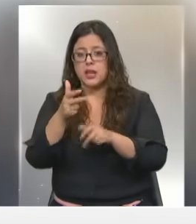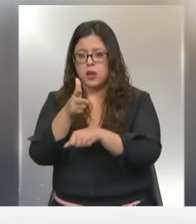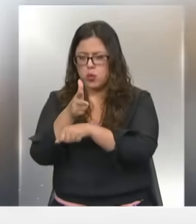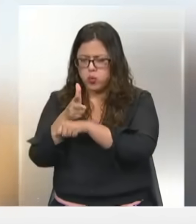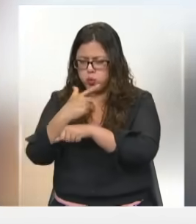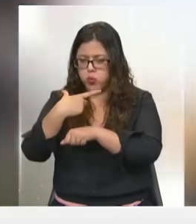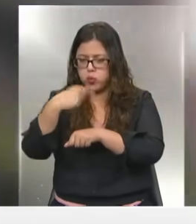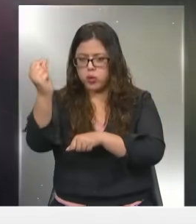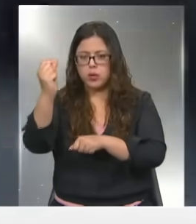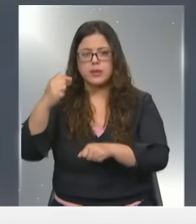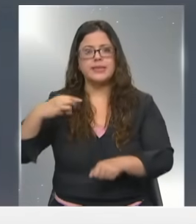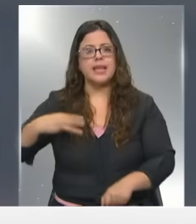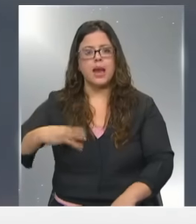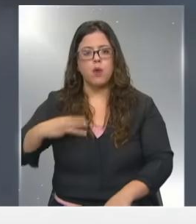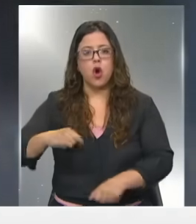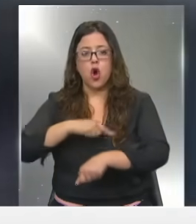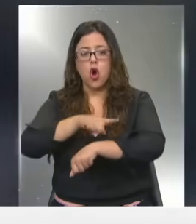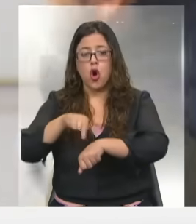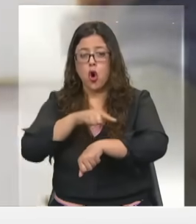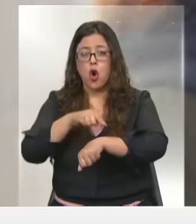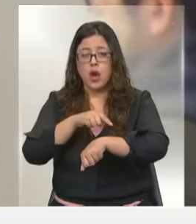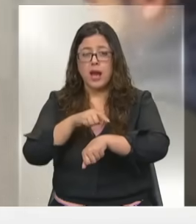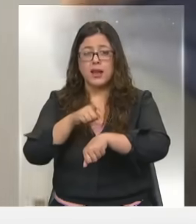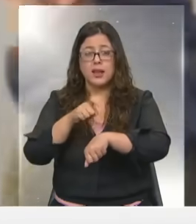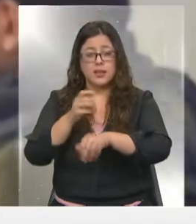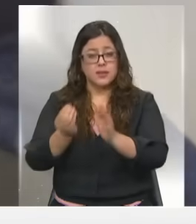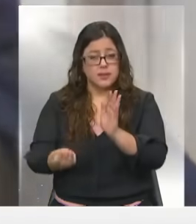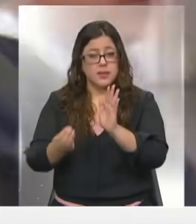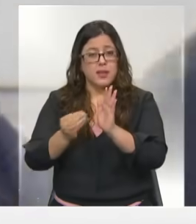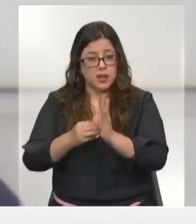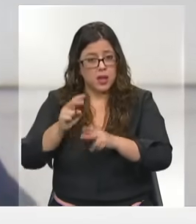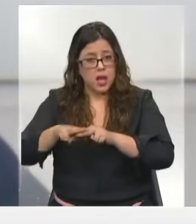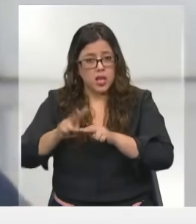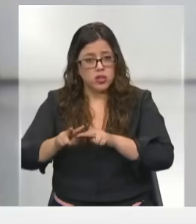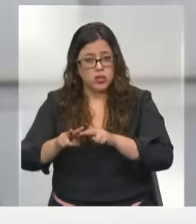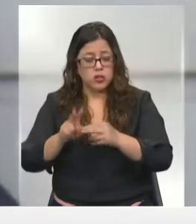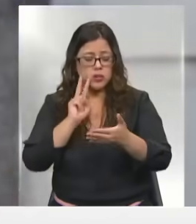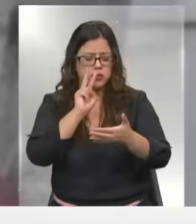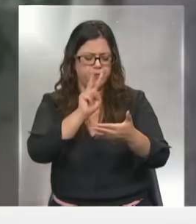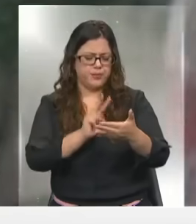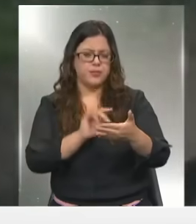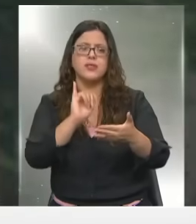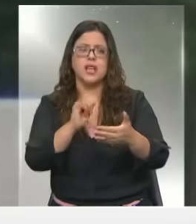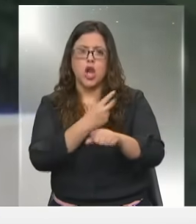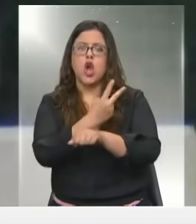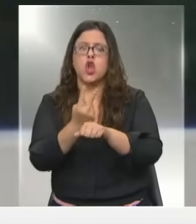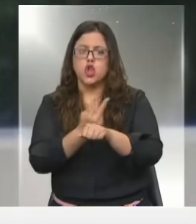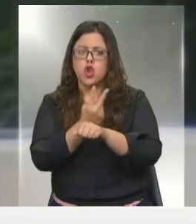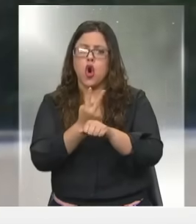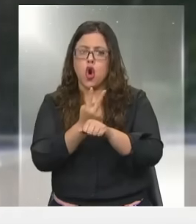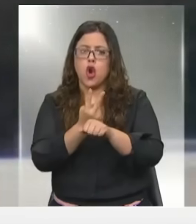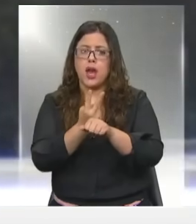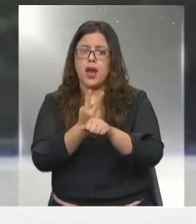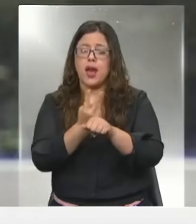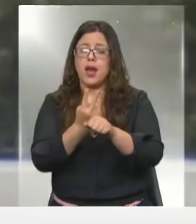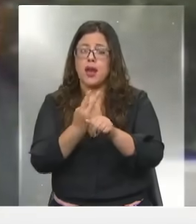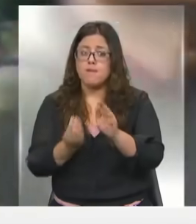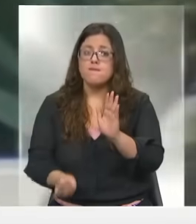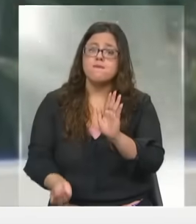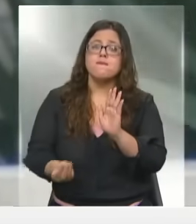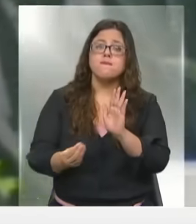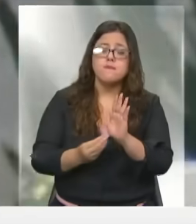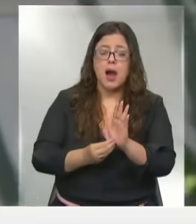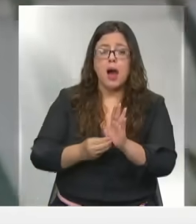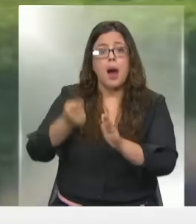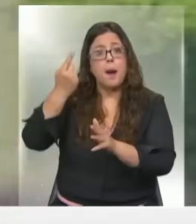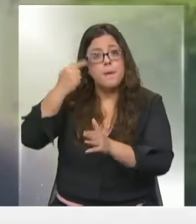municipio. ¿Horas extra hizo? Según nuestro registro, sí. 2 horas extraordinarias. El problema es que